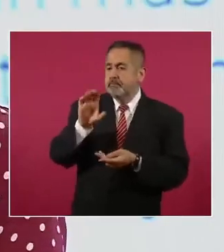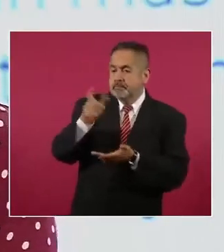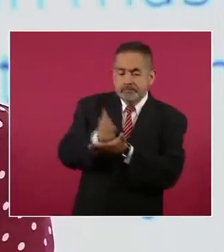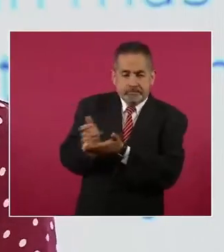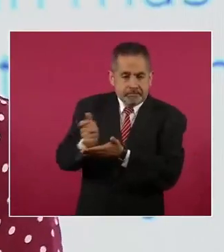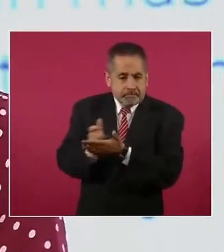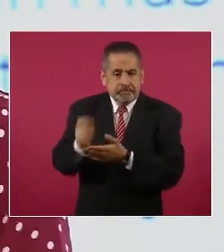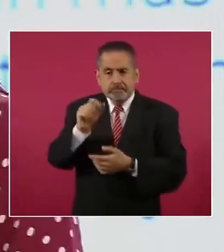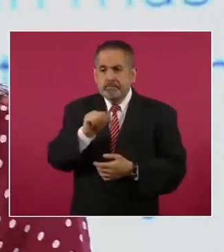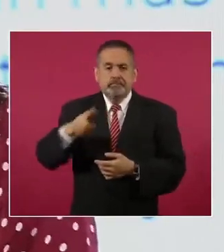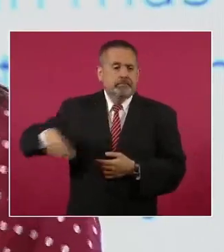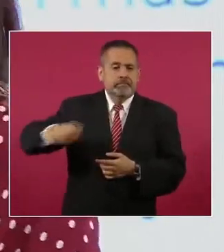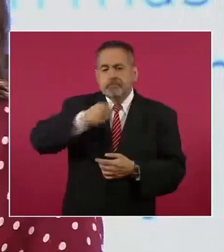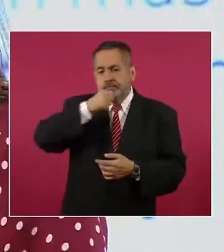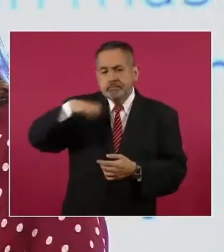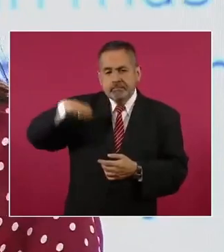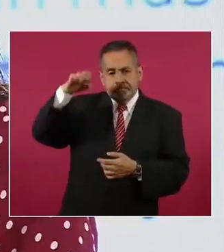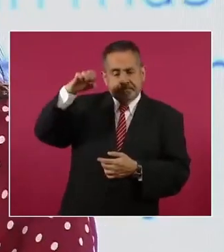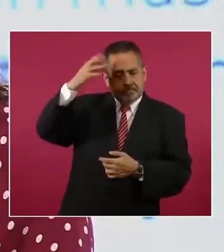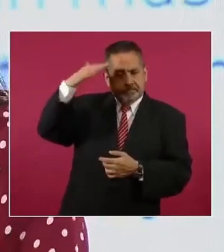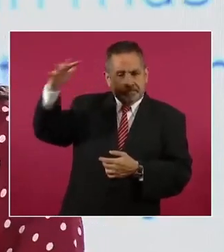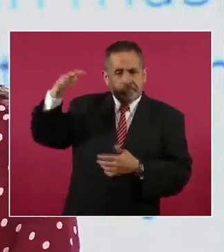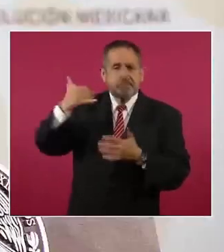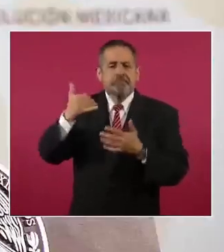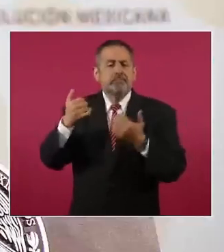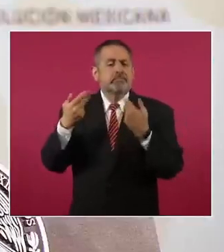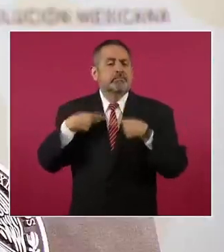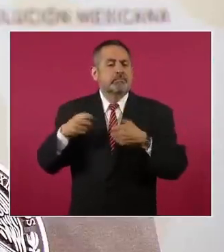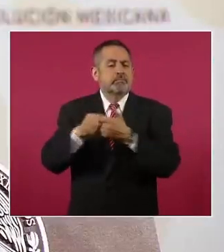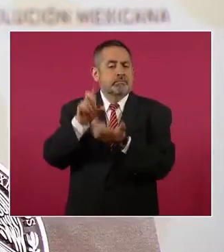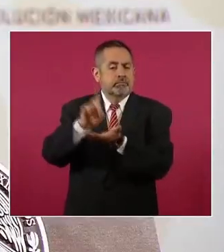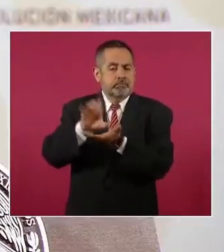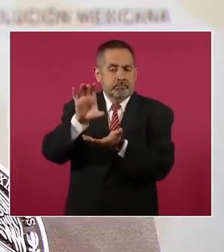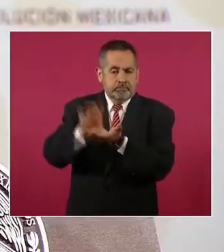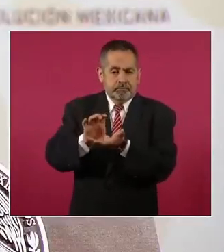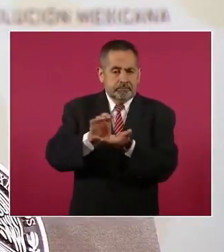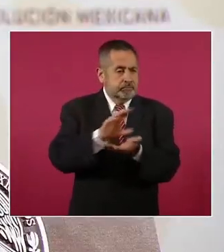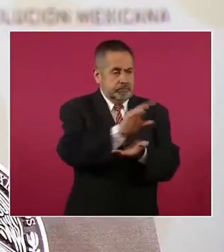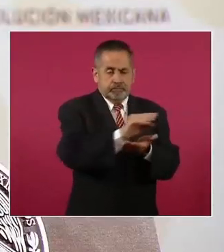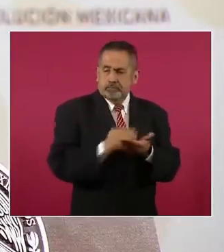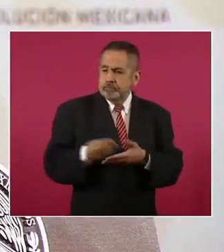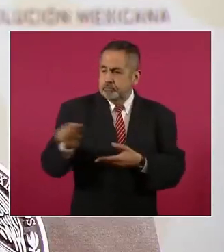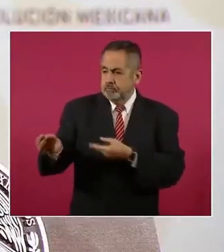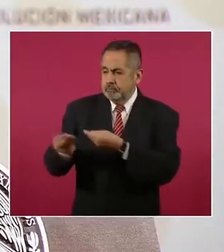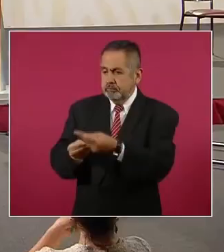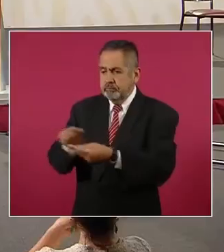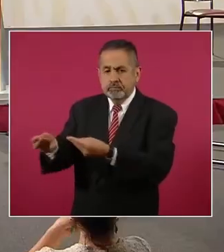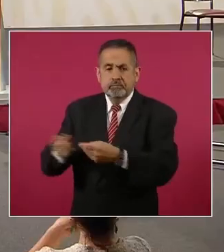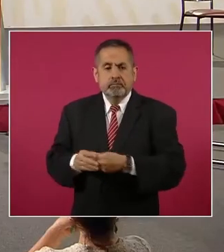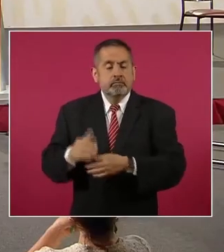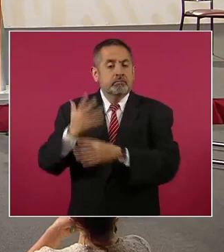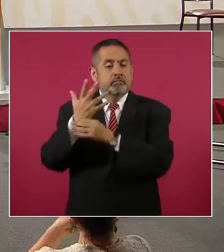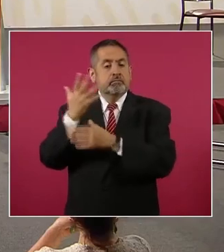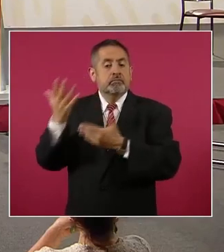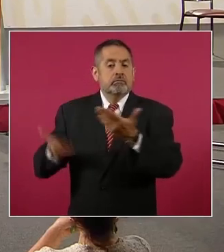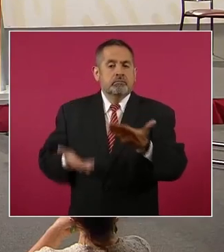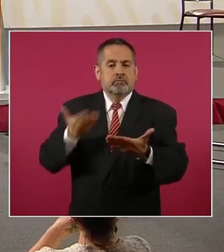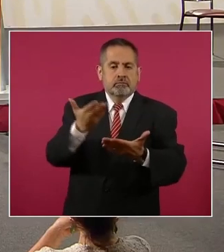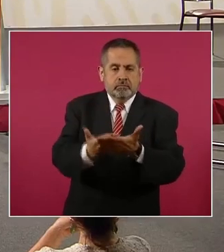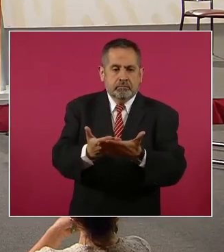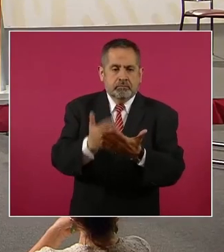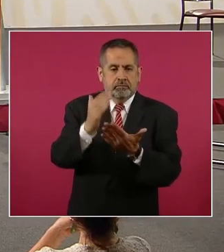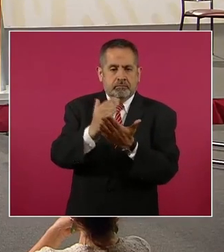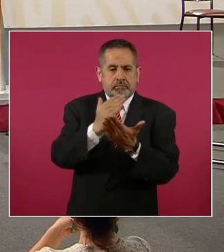adultos mayores y para personas con discapacidad. Esto es lo que propone la propuesta, lo